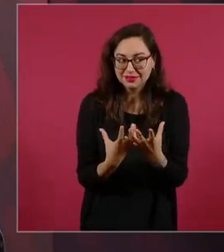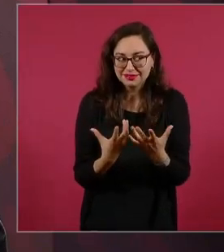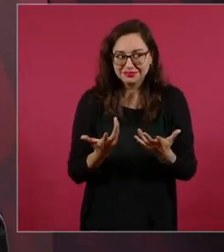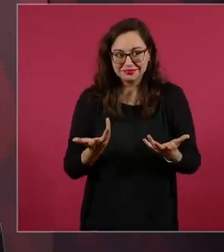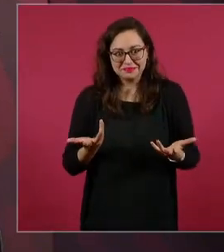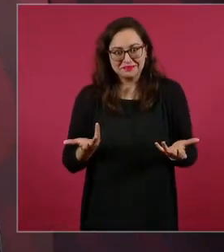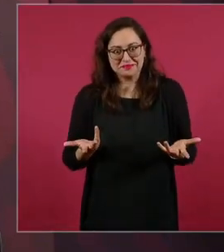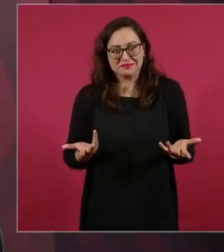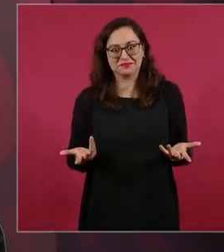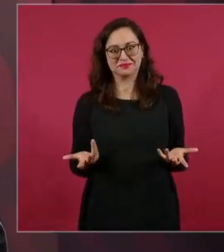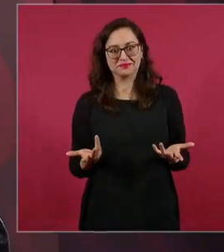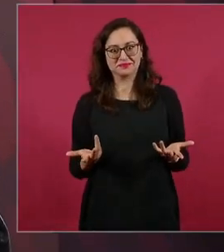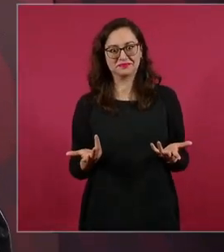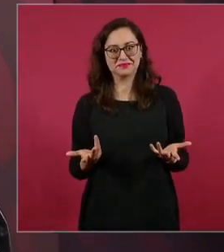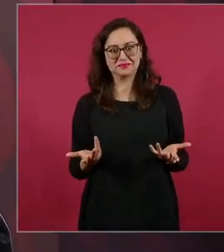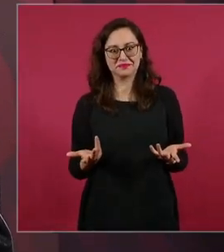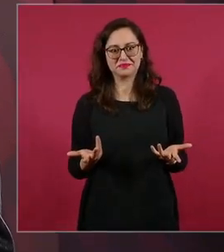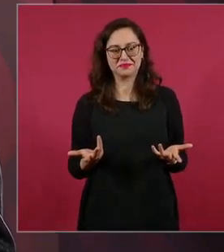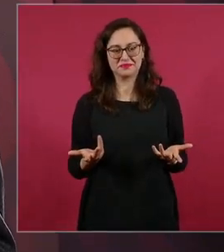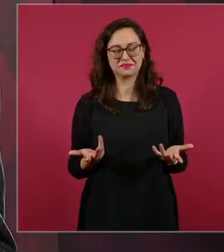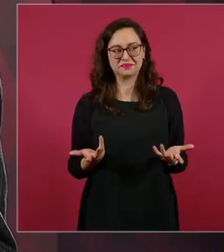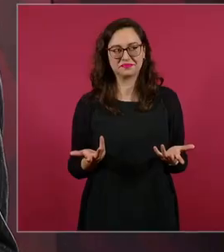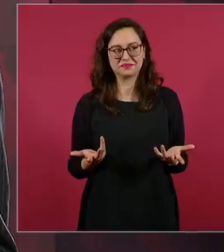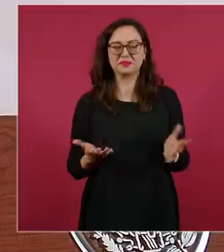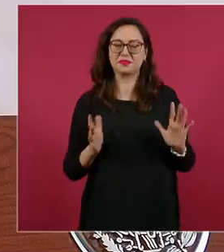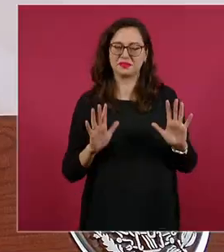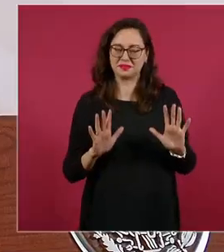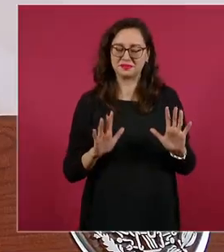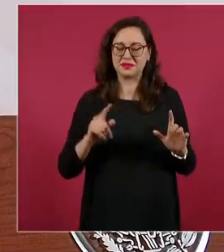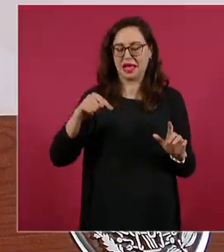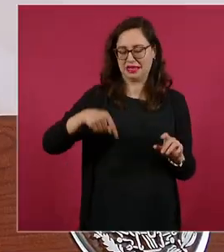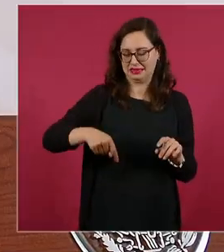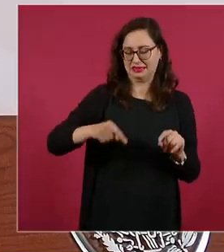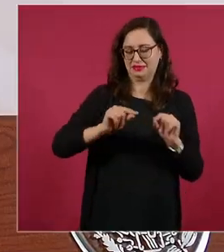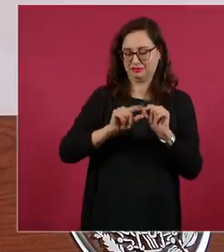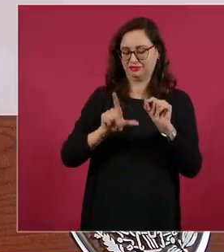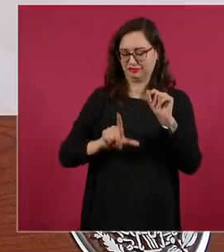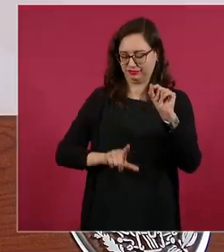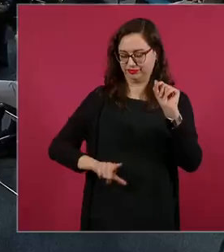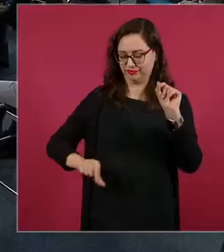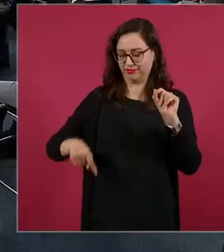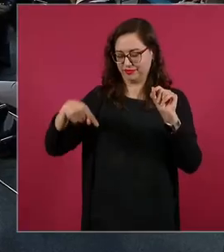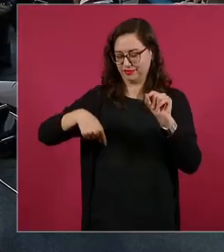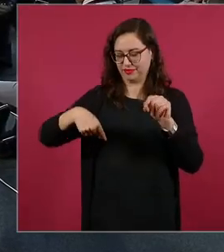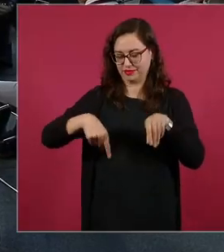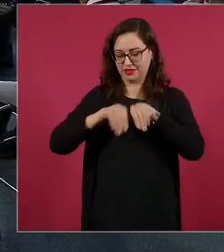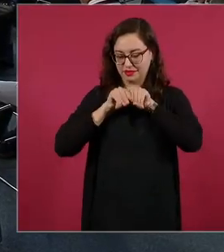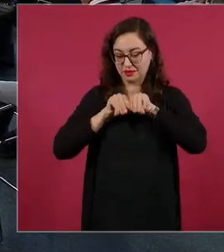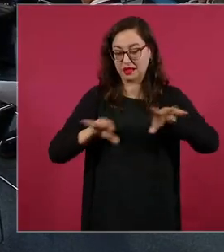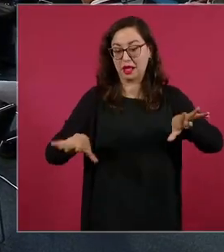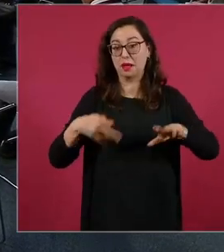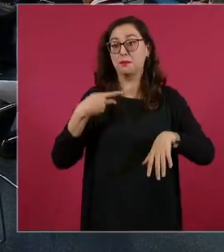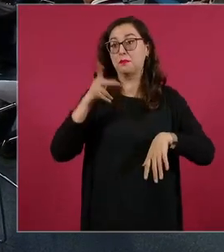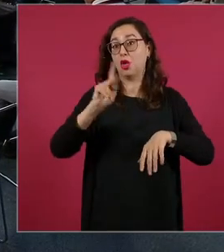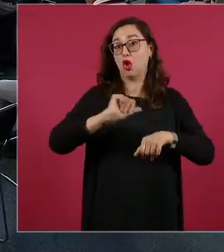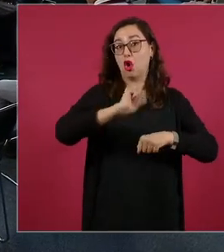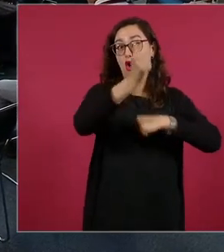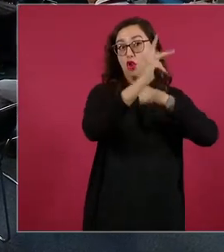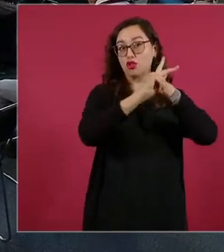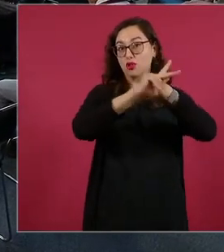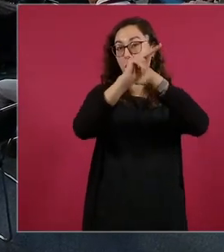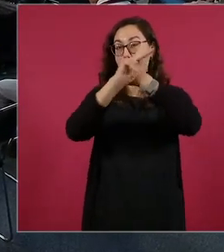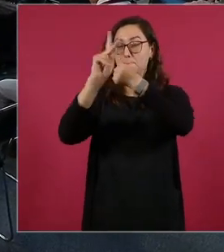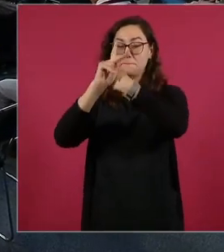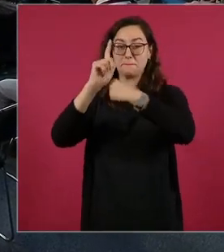No En El Mundo Aquí Pero Este Pagados En Otros